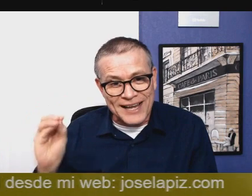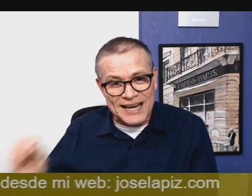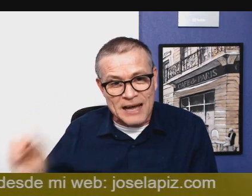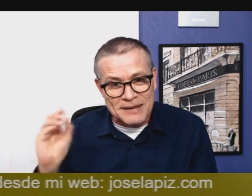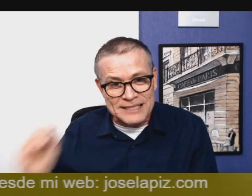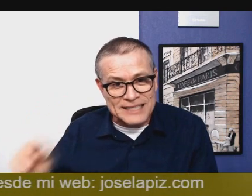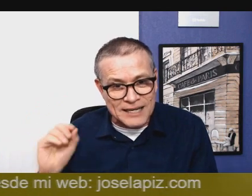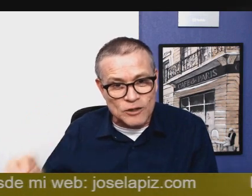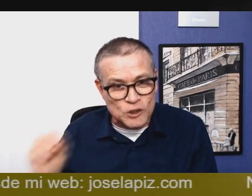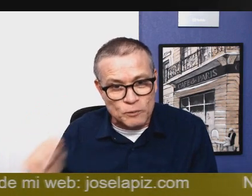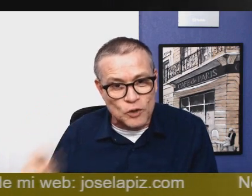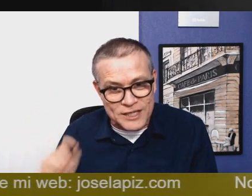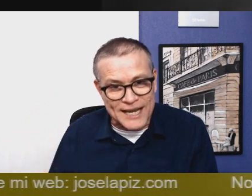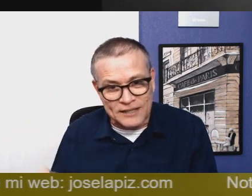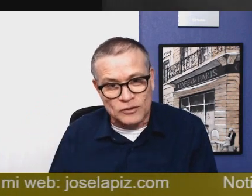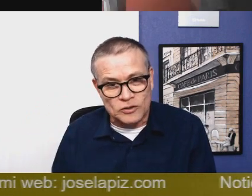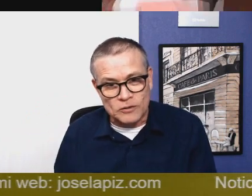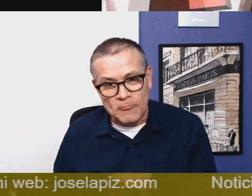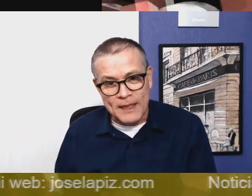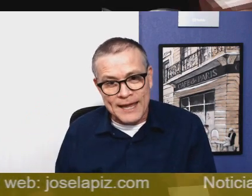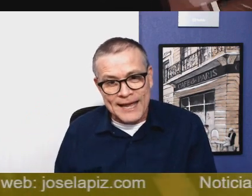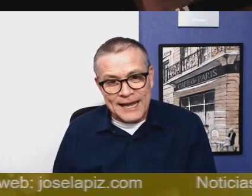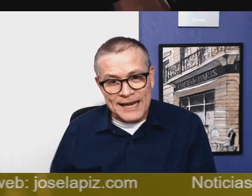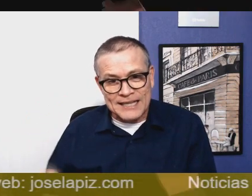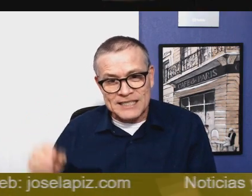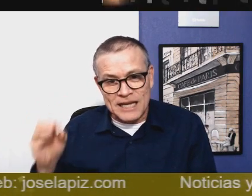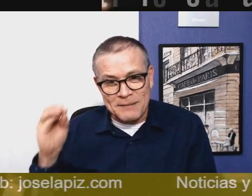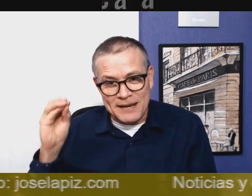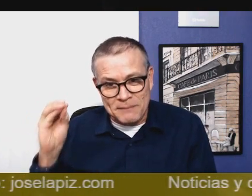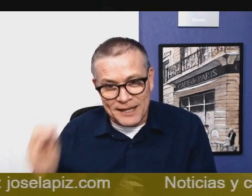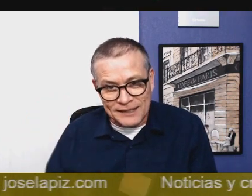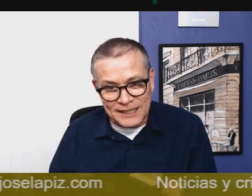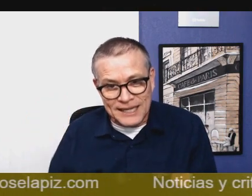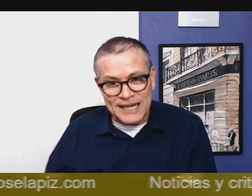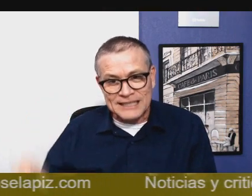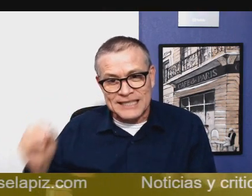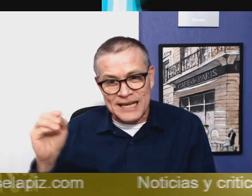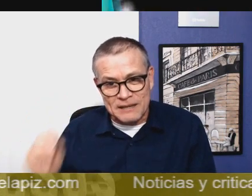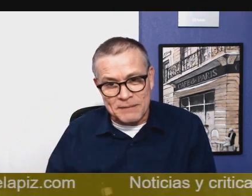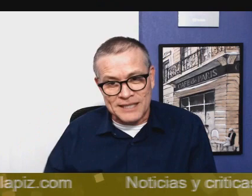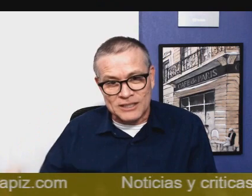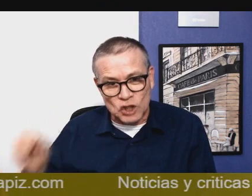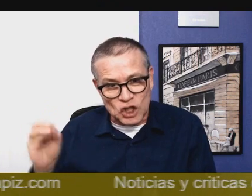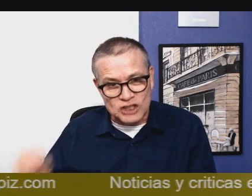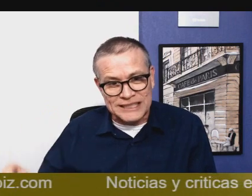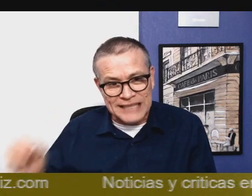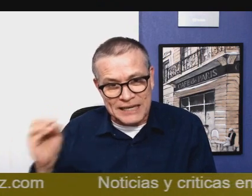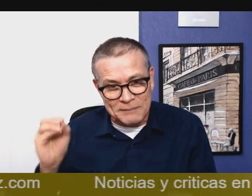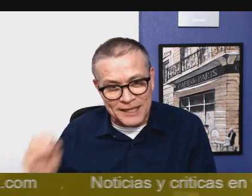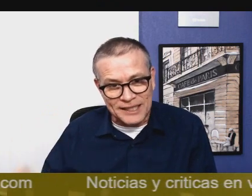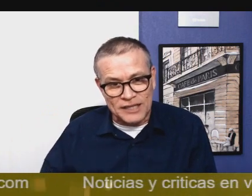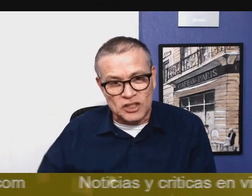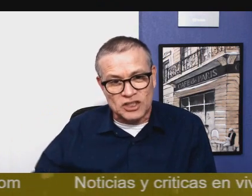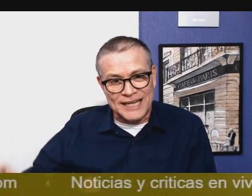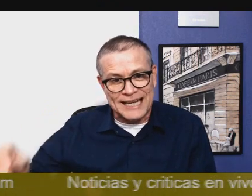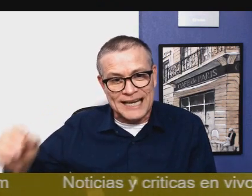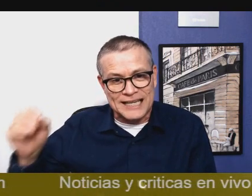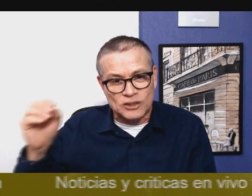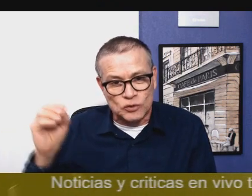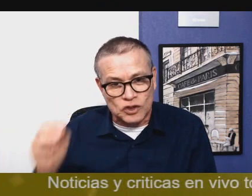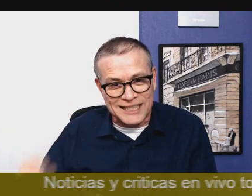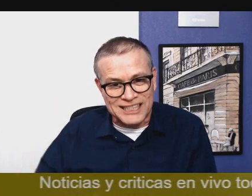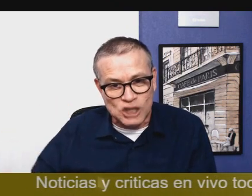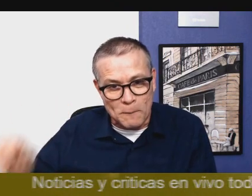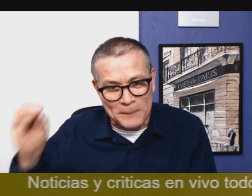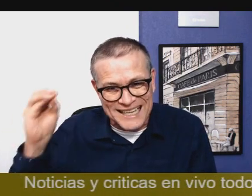no deja avanzar los proyectos. Les llevan mentiras y además todos están metidos en